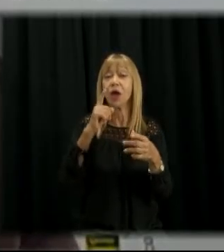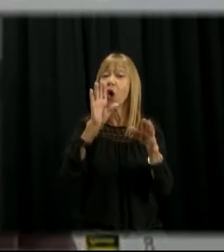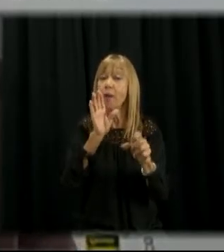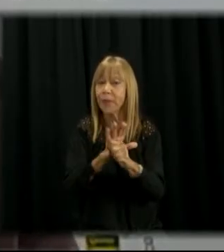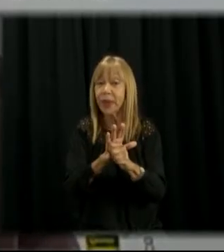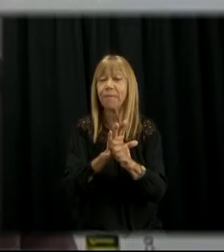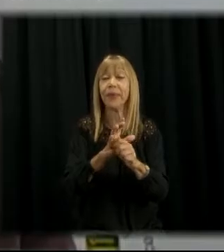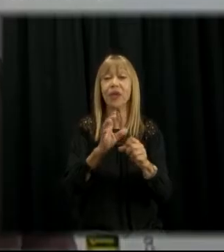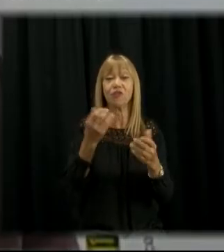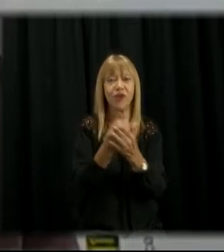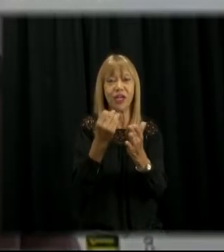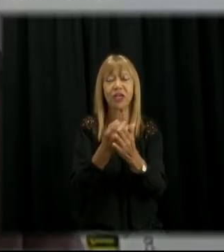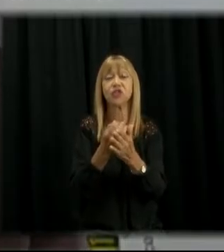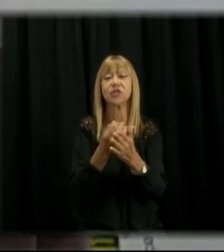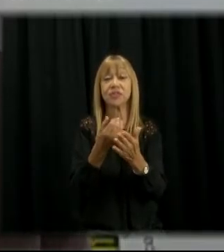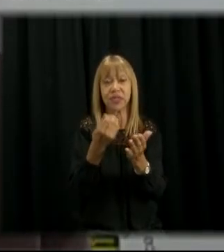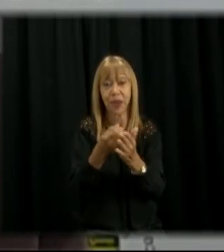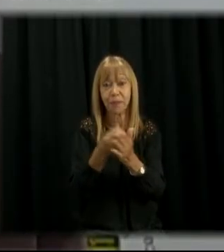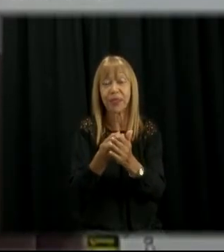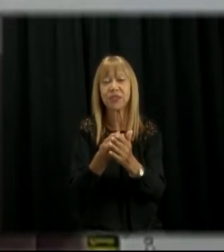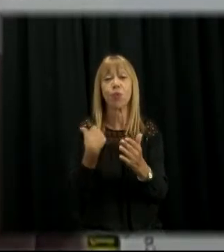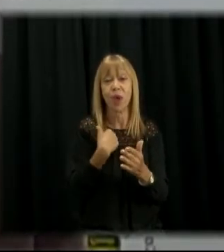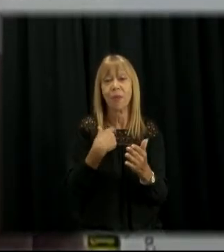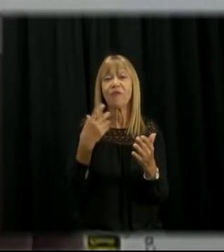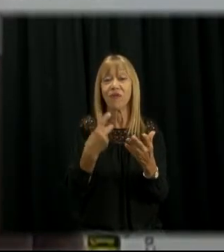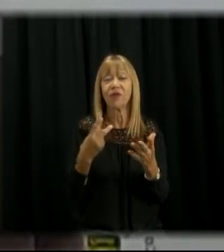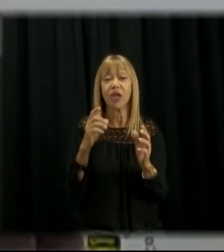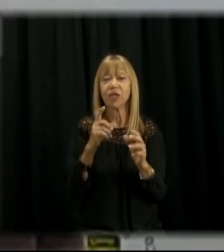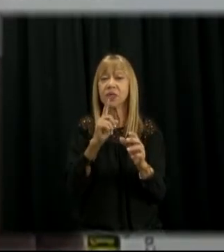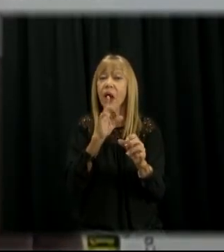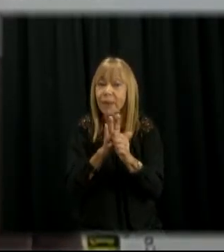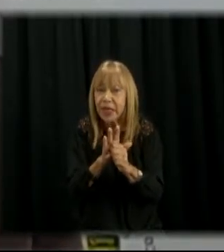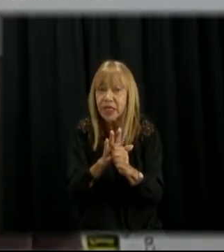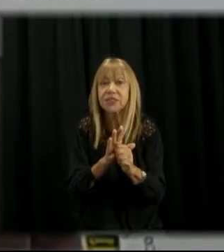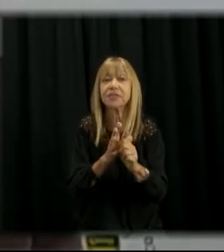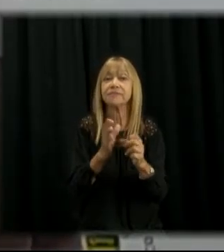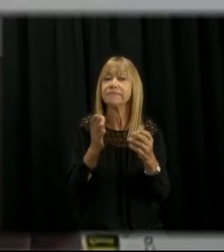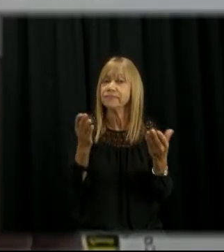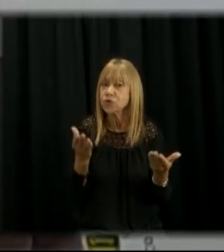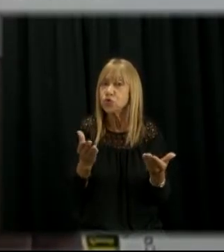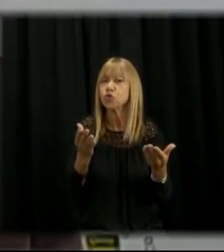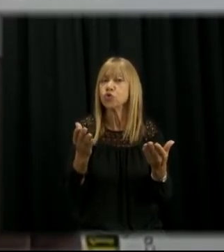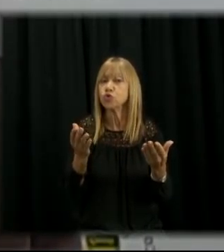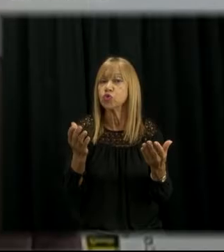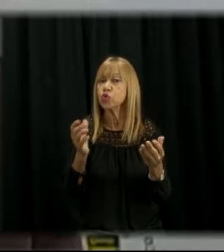compromiso en cuanto a emitir los estados financieros. Hemos estado muy comprometidos con ellos